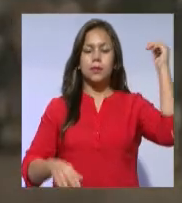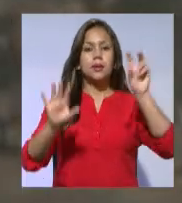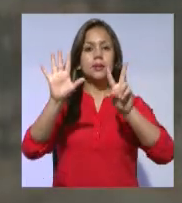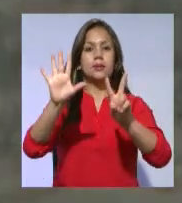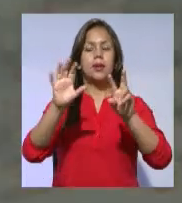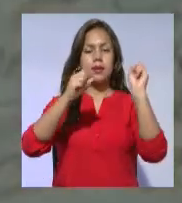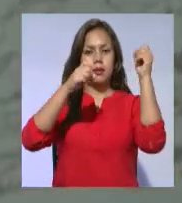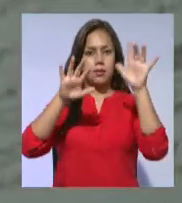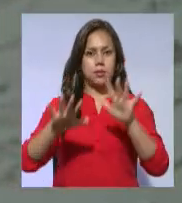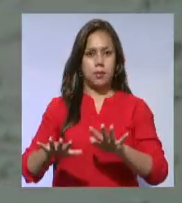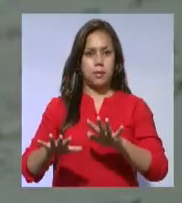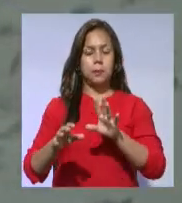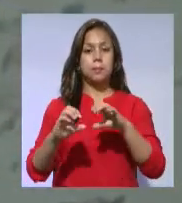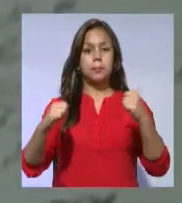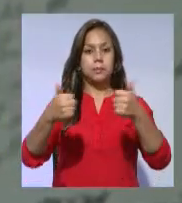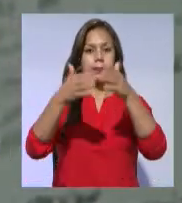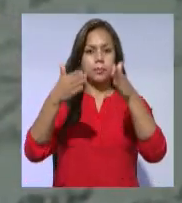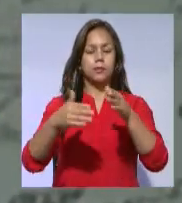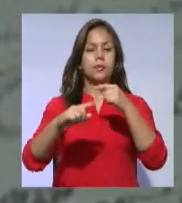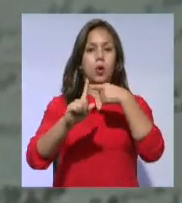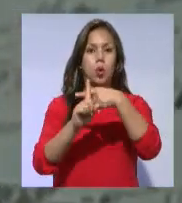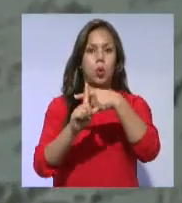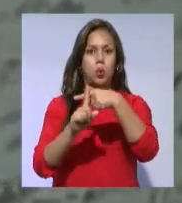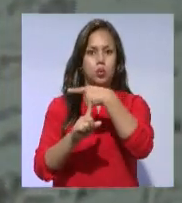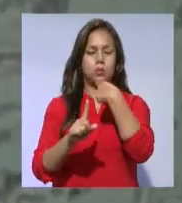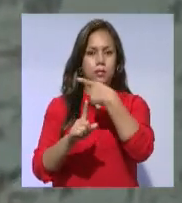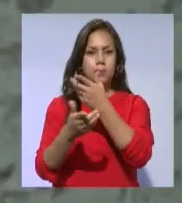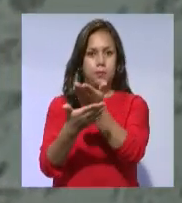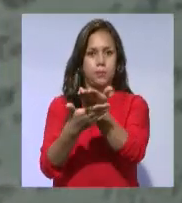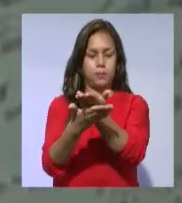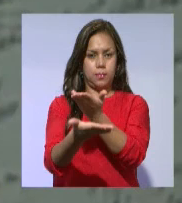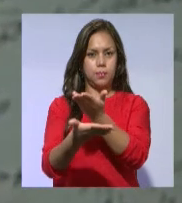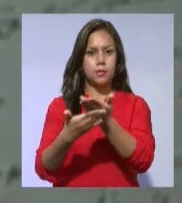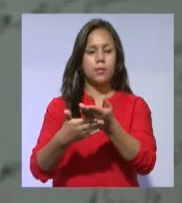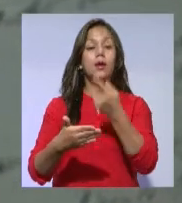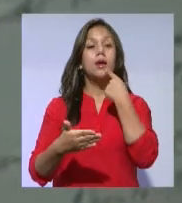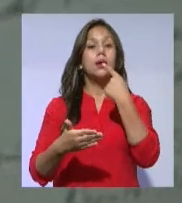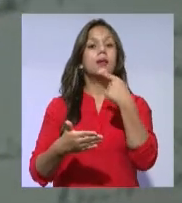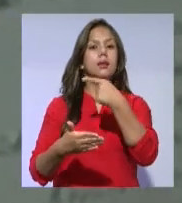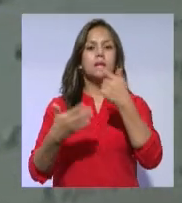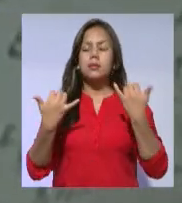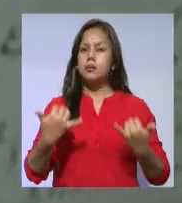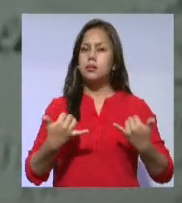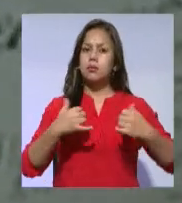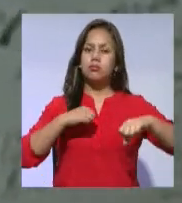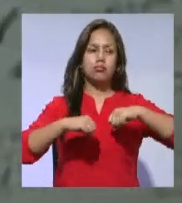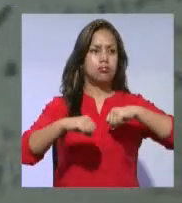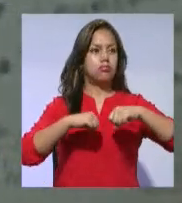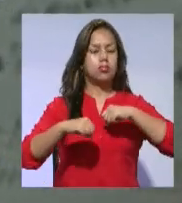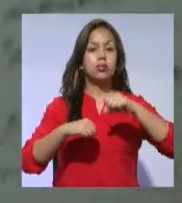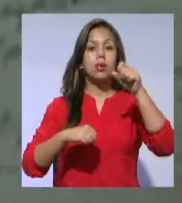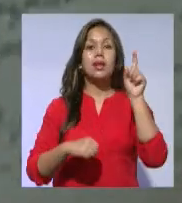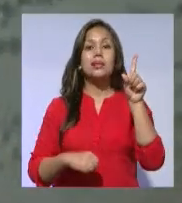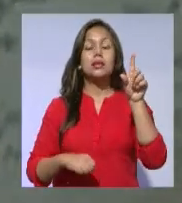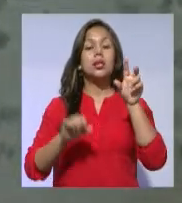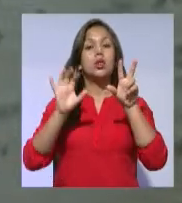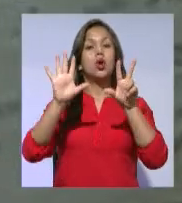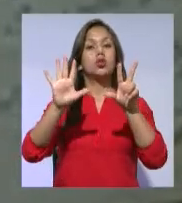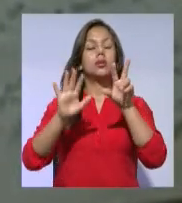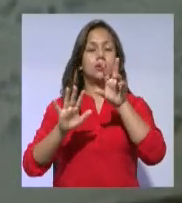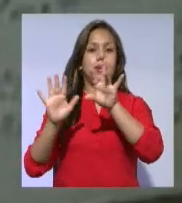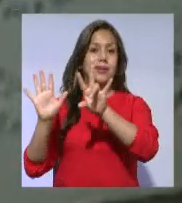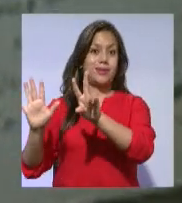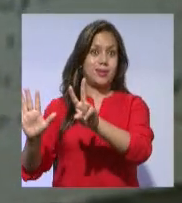septiembre el asambleísta israel cruz proponente de la iniciativa señaló que esta resolución se debe a que hace 187 años